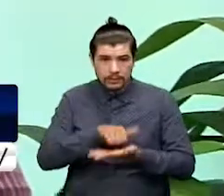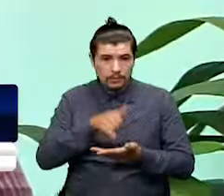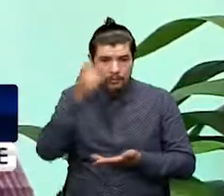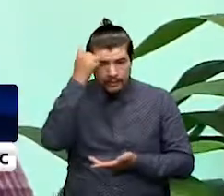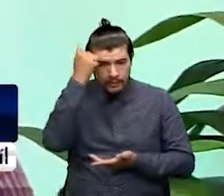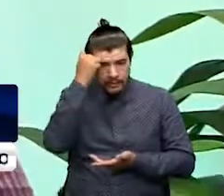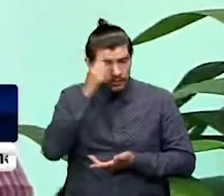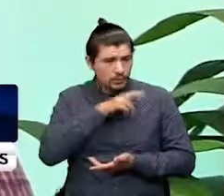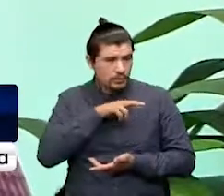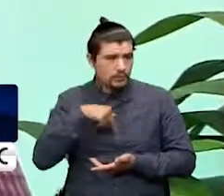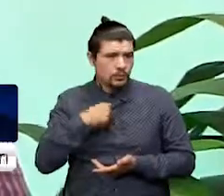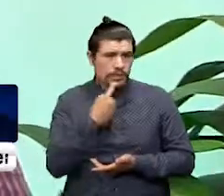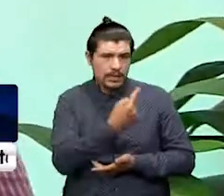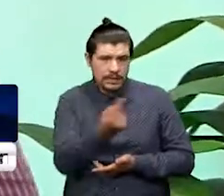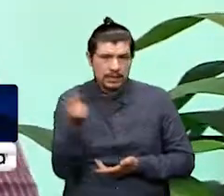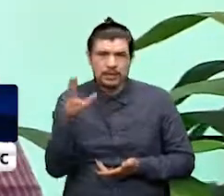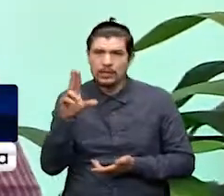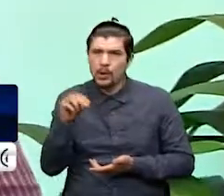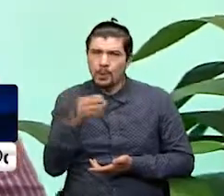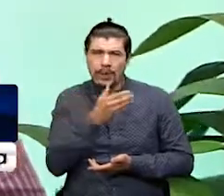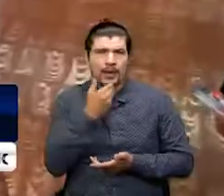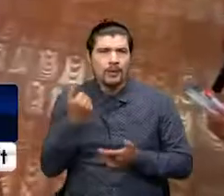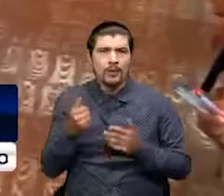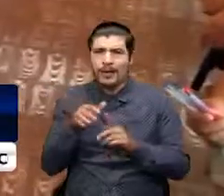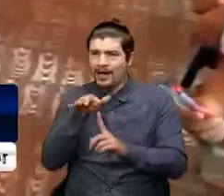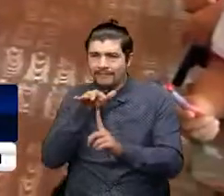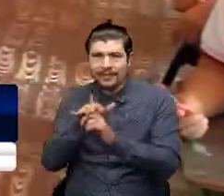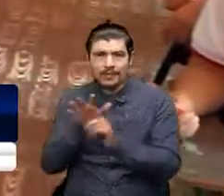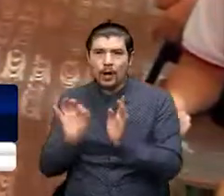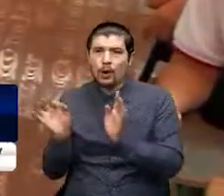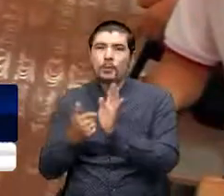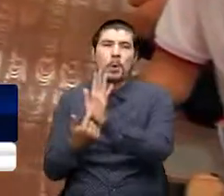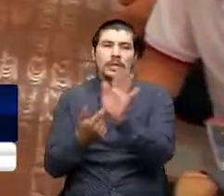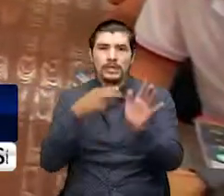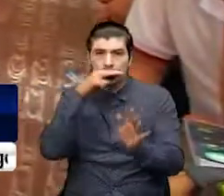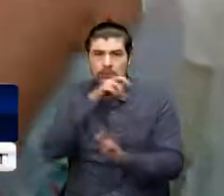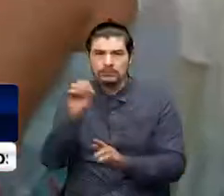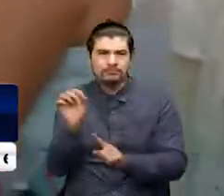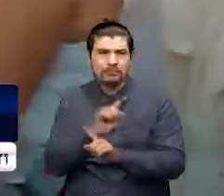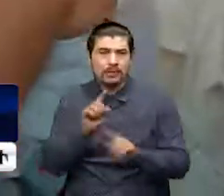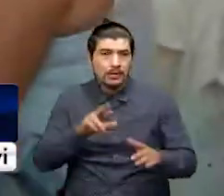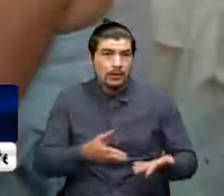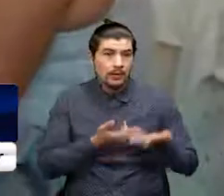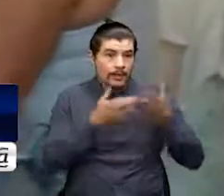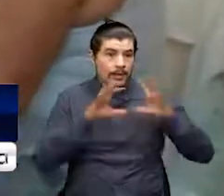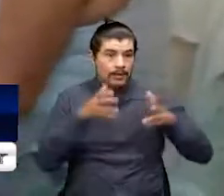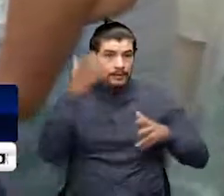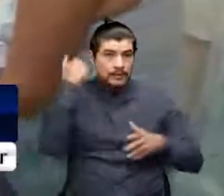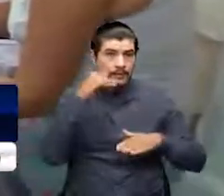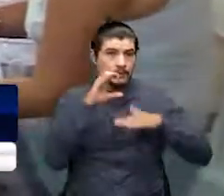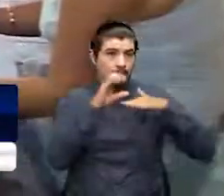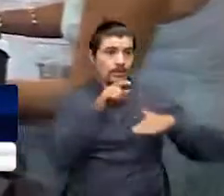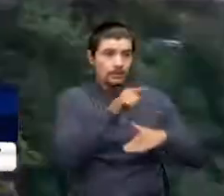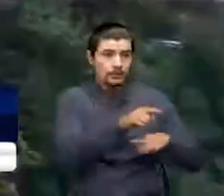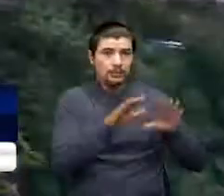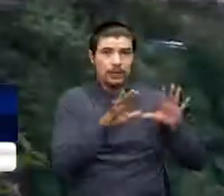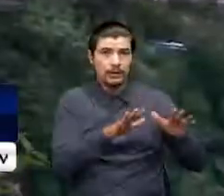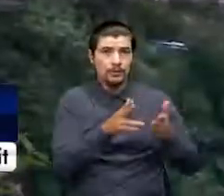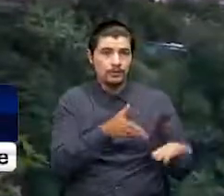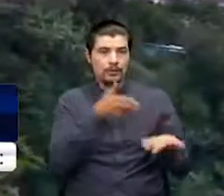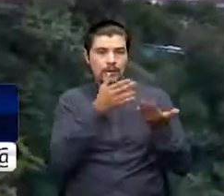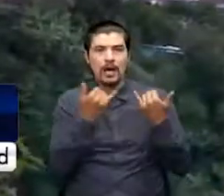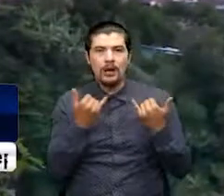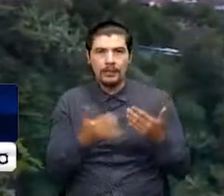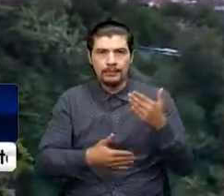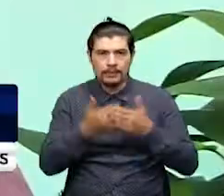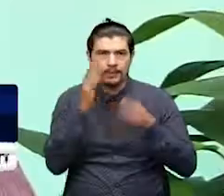nosotros le hemos dicho que mejor no exponer la vida para recuperar clases que se perdieron en el catatumbo por el paro armado se está trabajando con un plan de